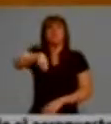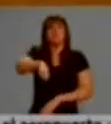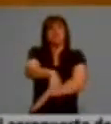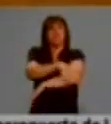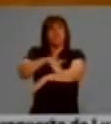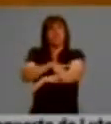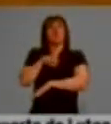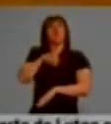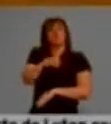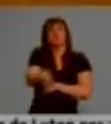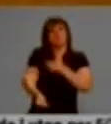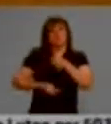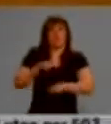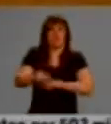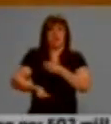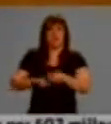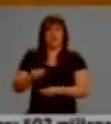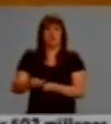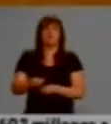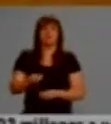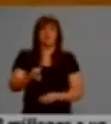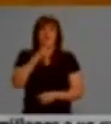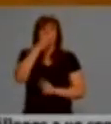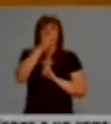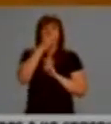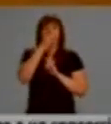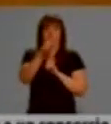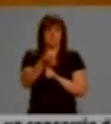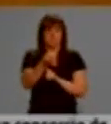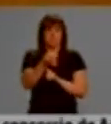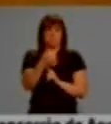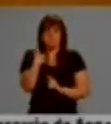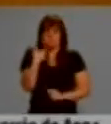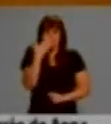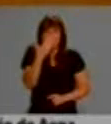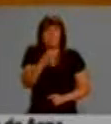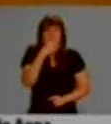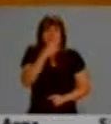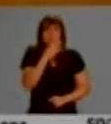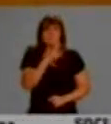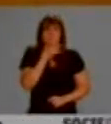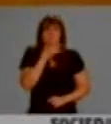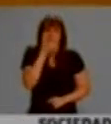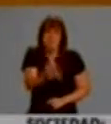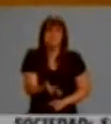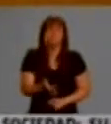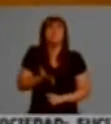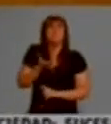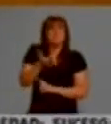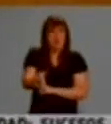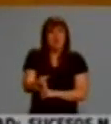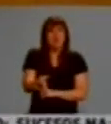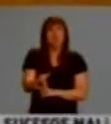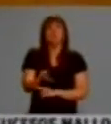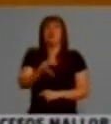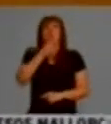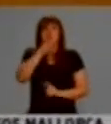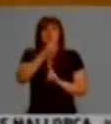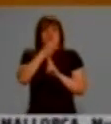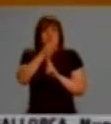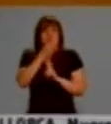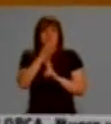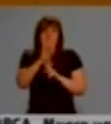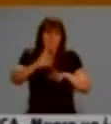usted ha hecho. Es un discurso, ha sido un discurso vergonzoso y además ha sido un